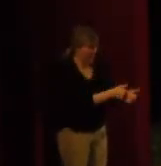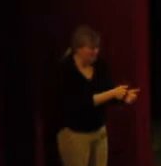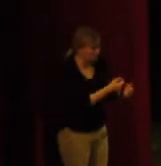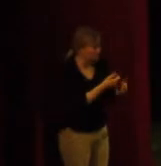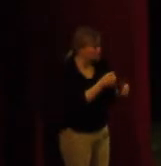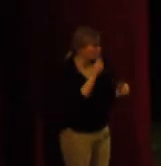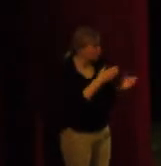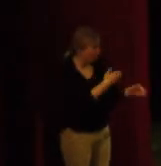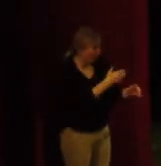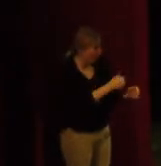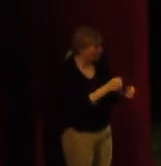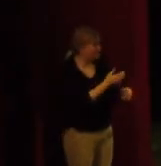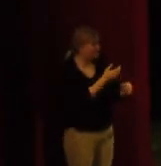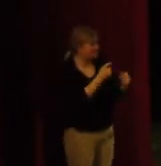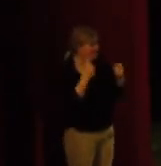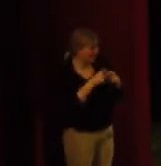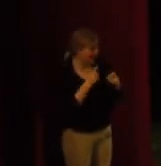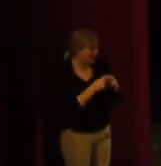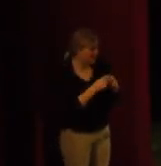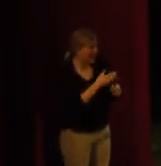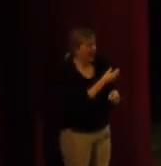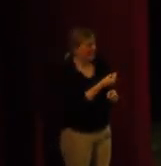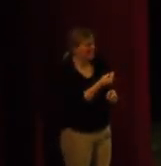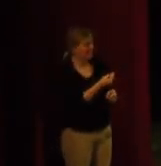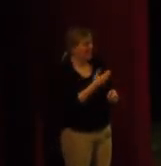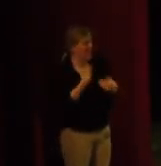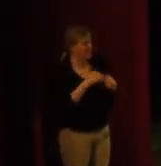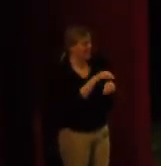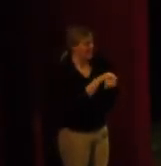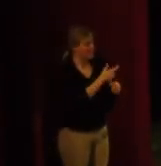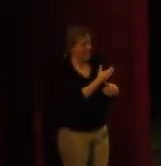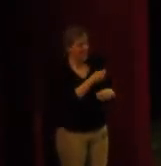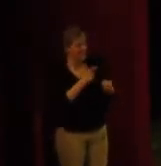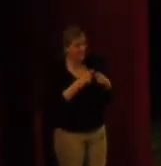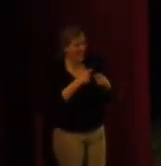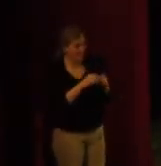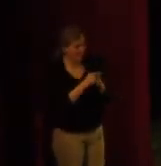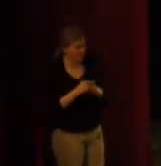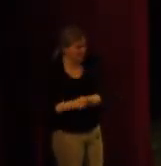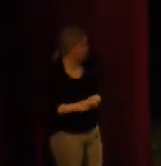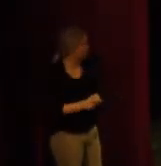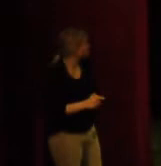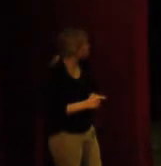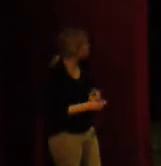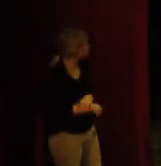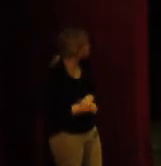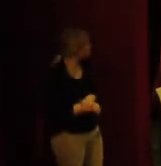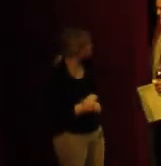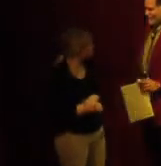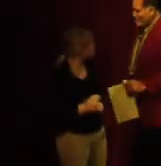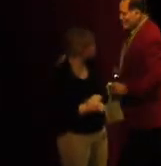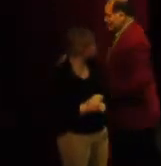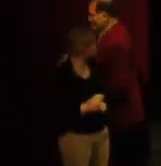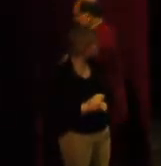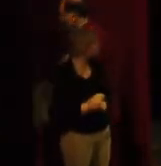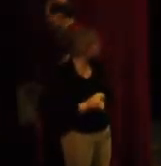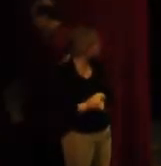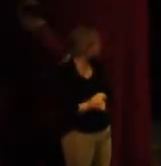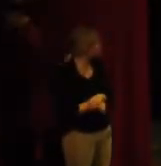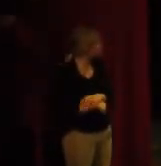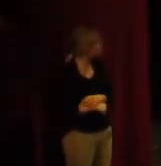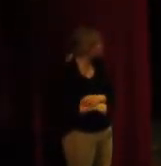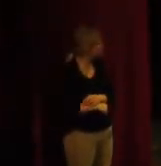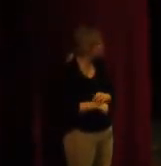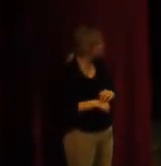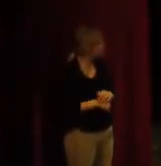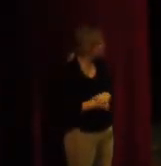Spanish, but it's got lyrics in Spanish and English. Es muy triste. Hay palabras para decirlas, y hay problemas,